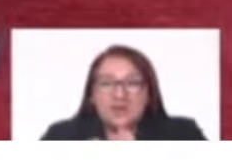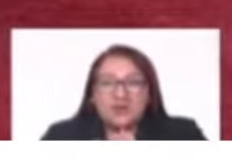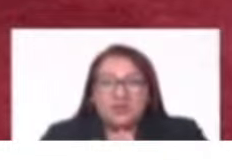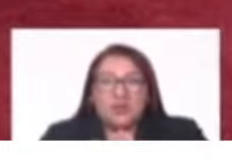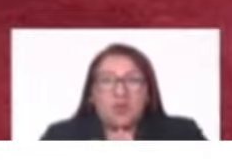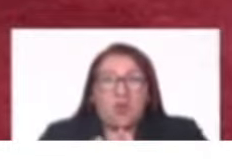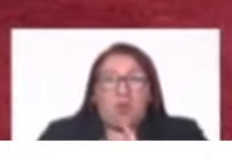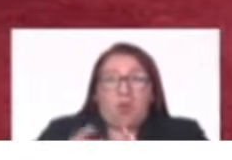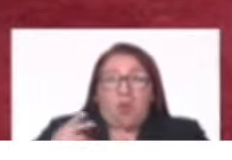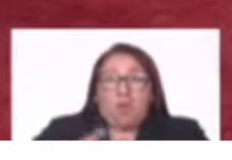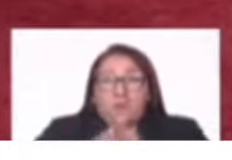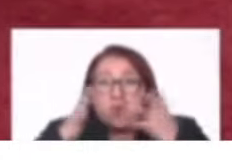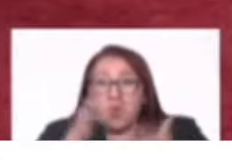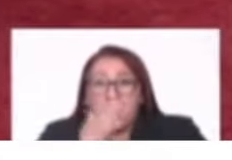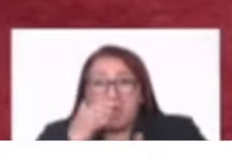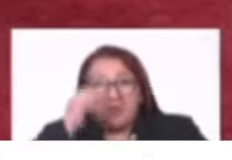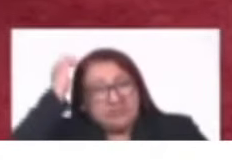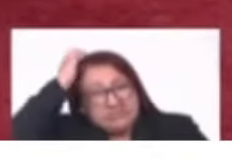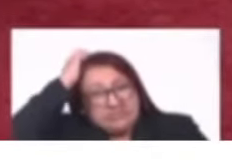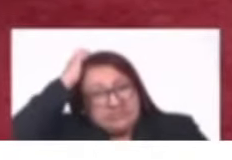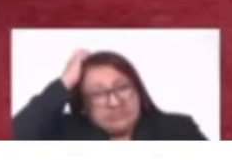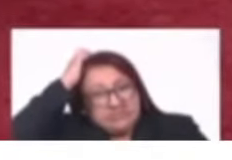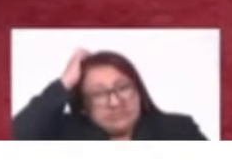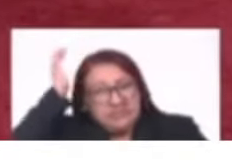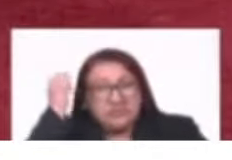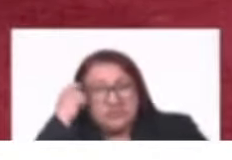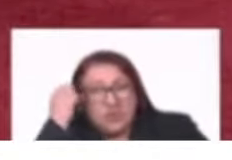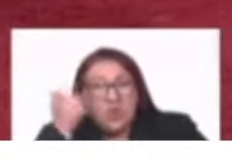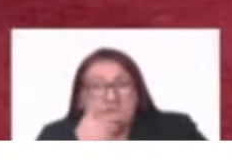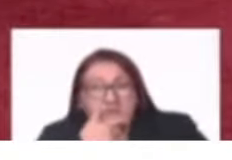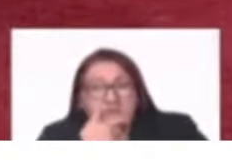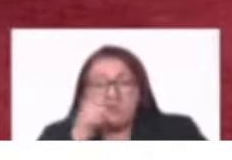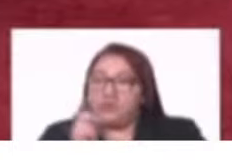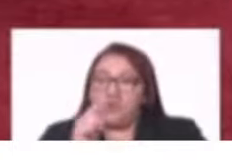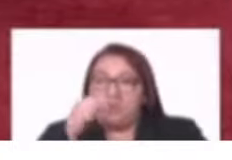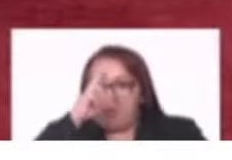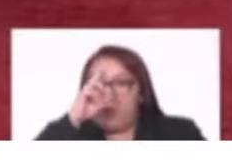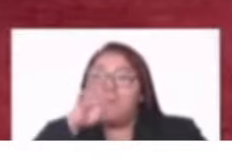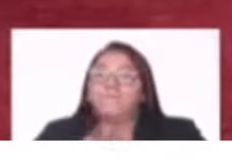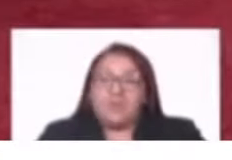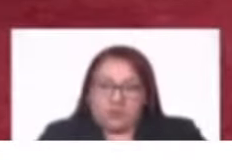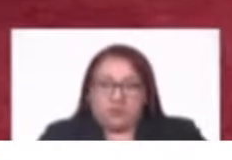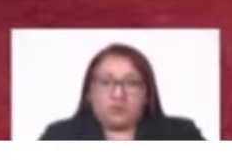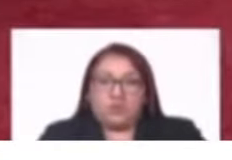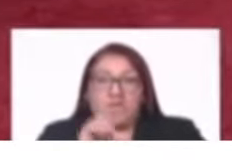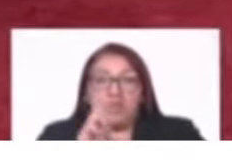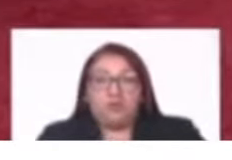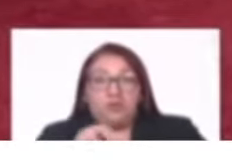Latina y que nuestro país va a crecer por lo menos en un dígito al finalizar el 2023.